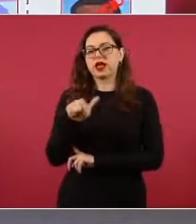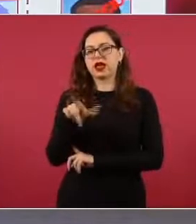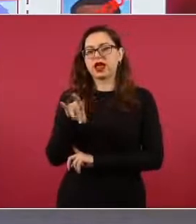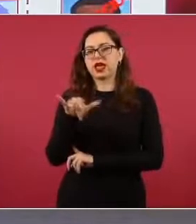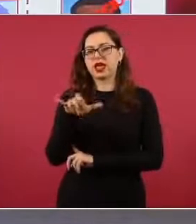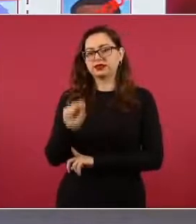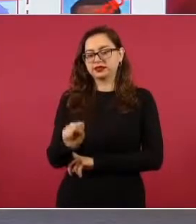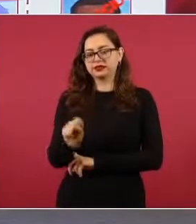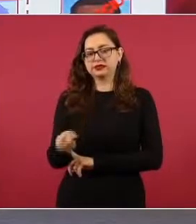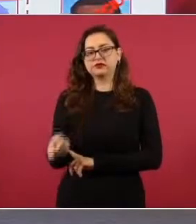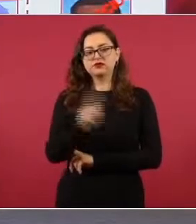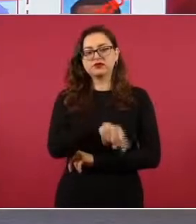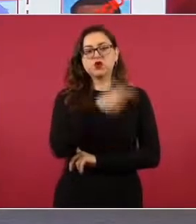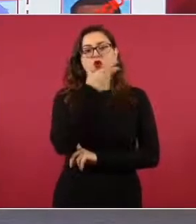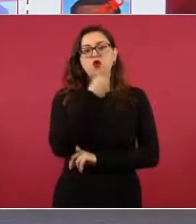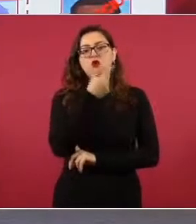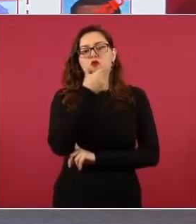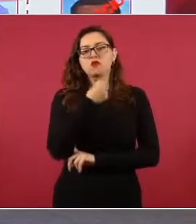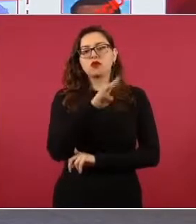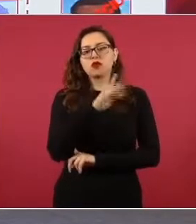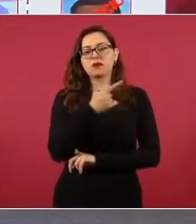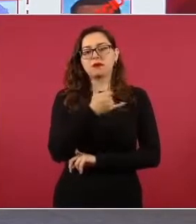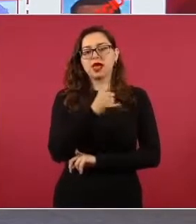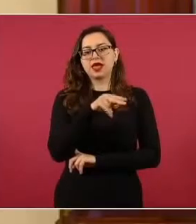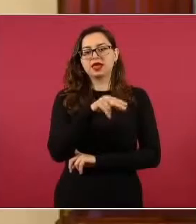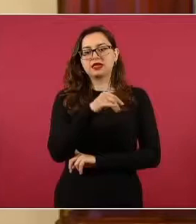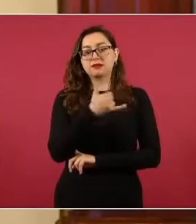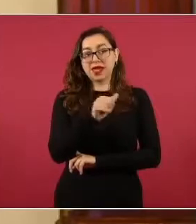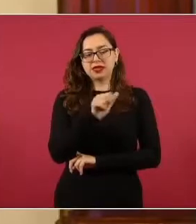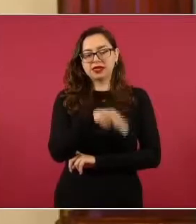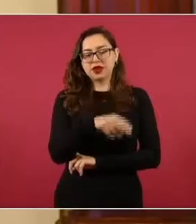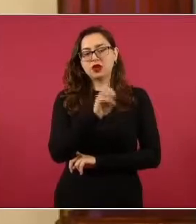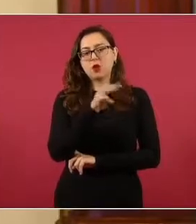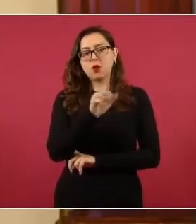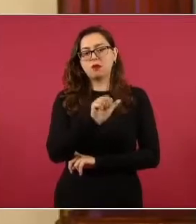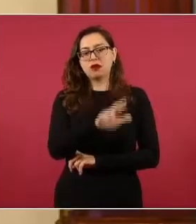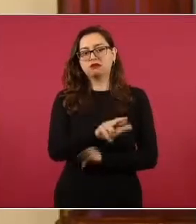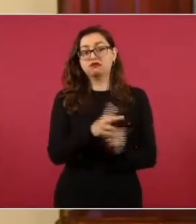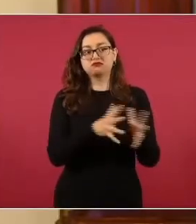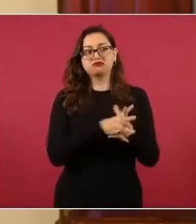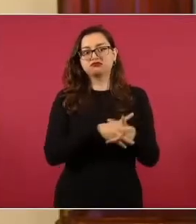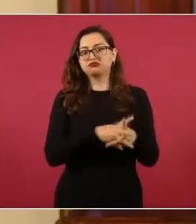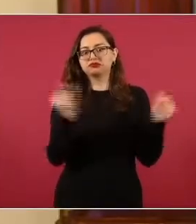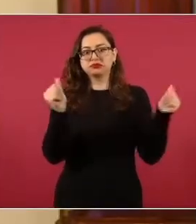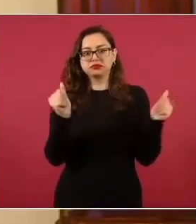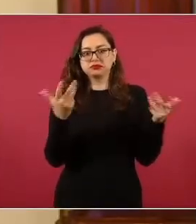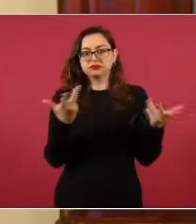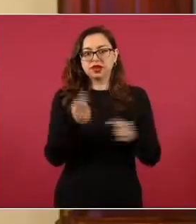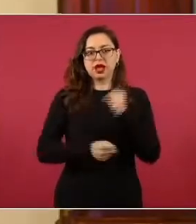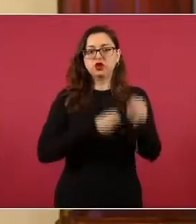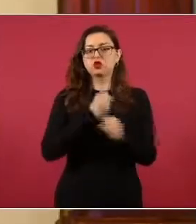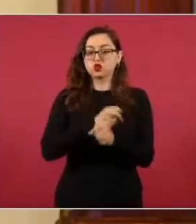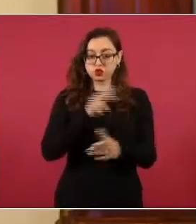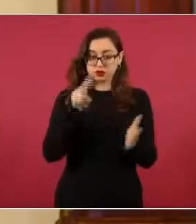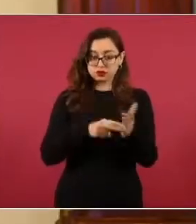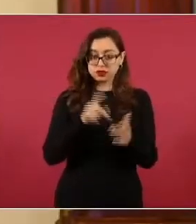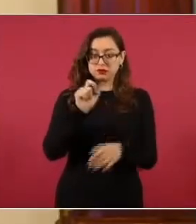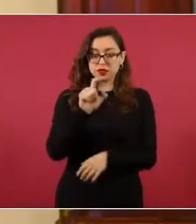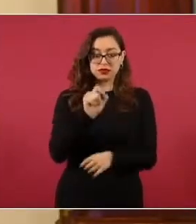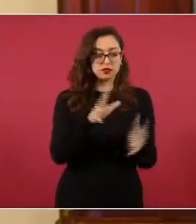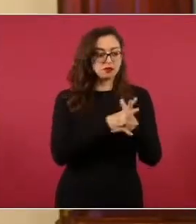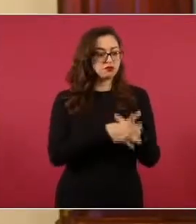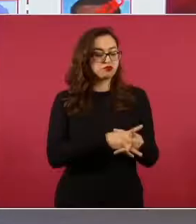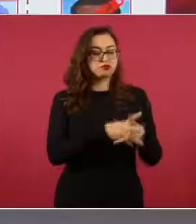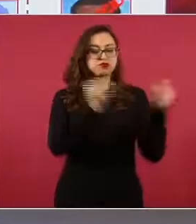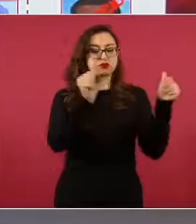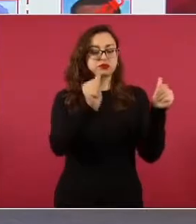esposa del desaparecido Brian Omar, quien desapareció a fines de 2020. Ella se unió